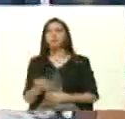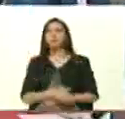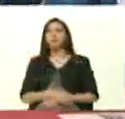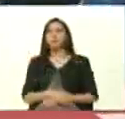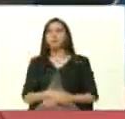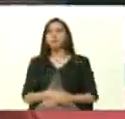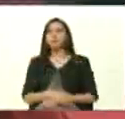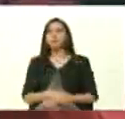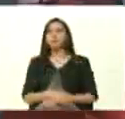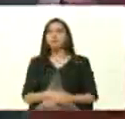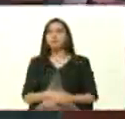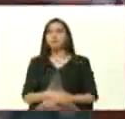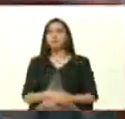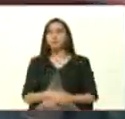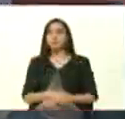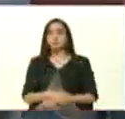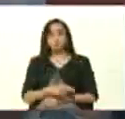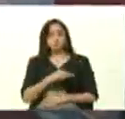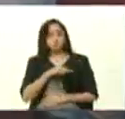Y